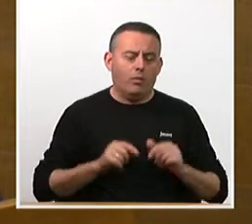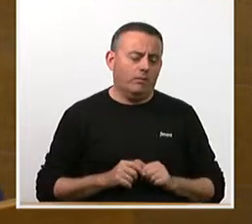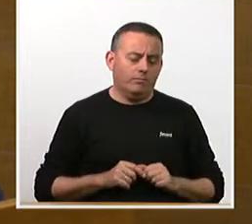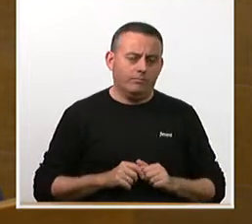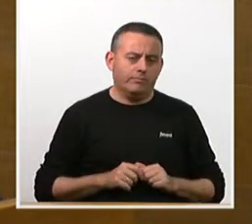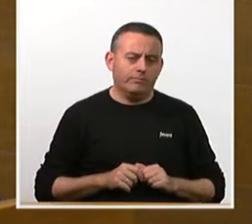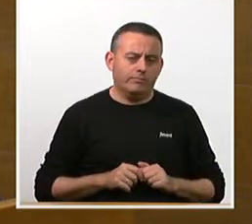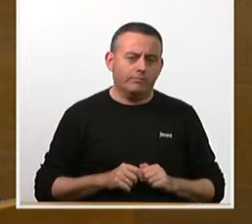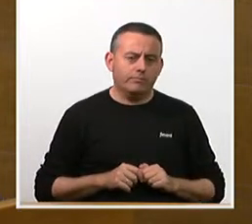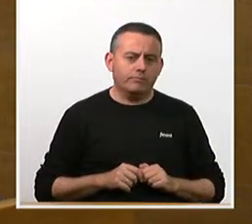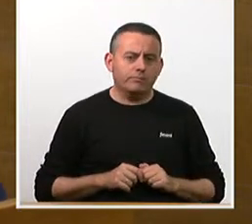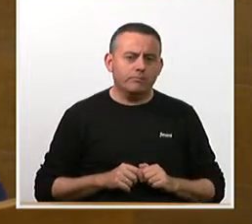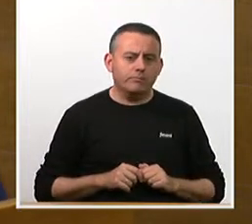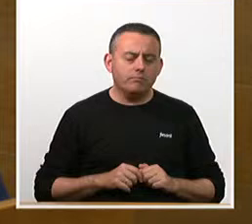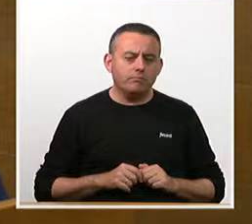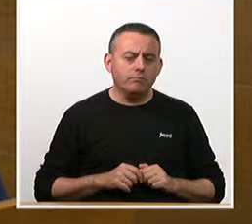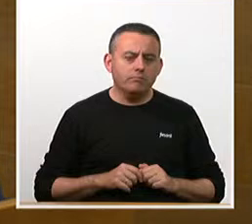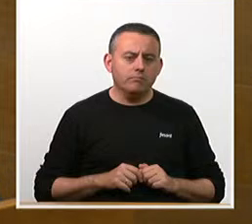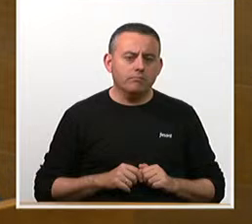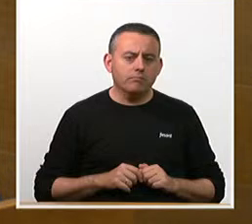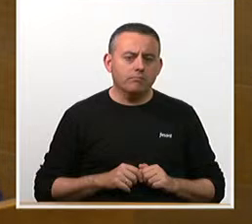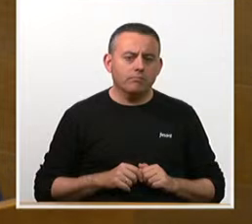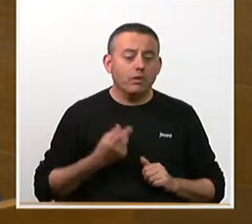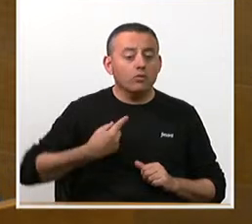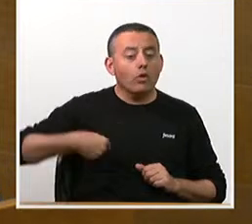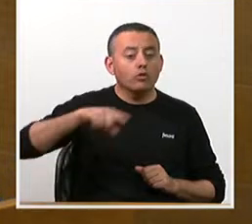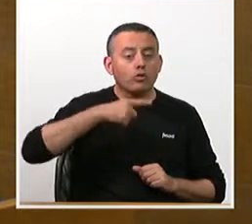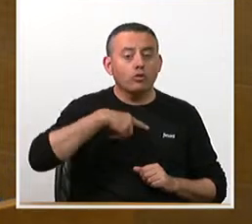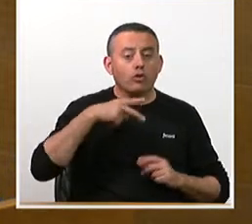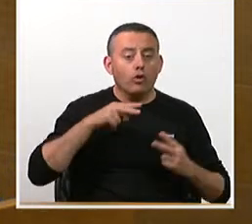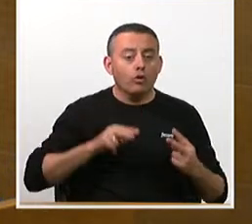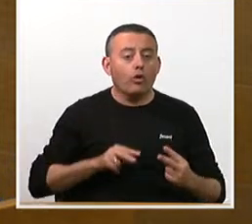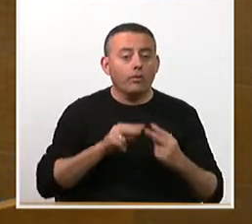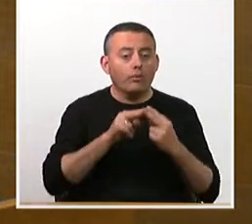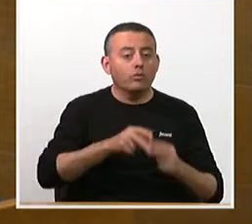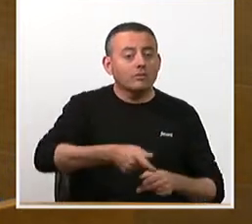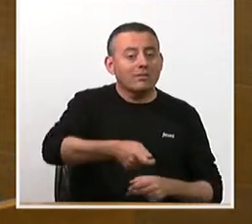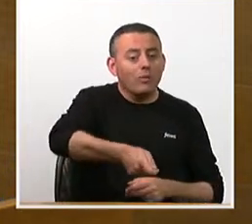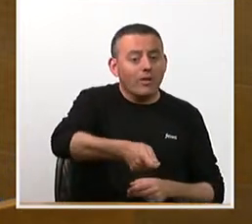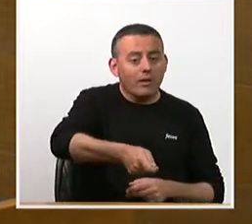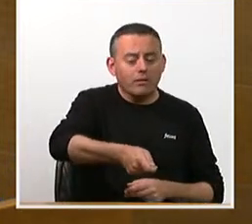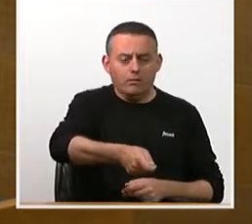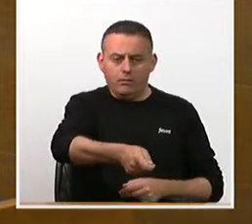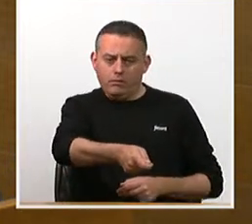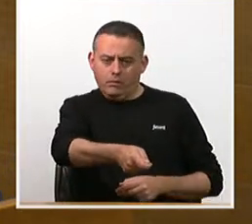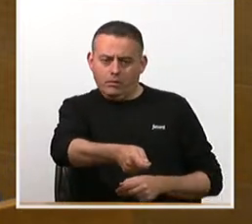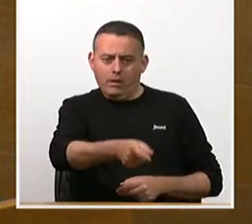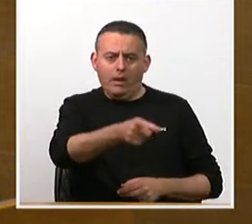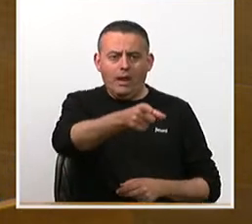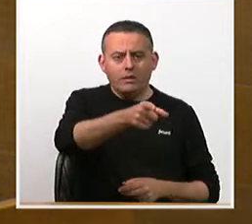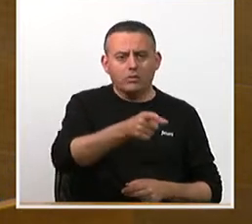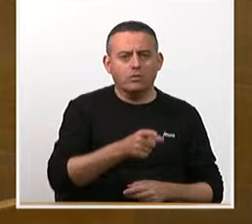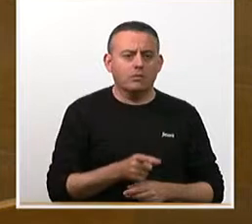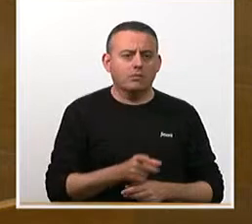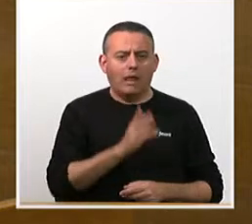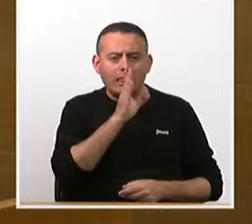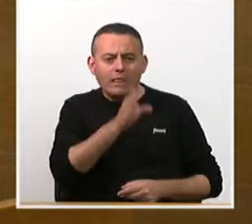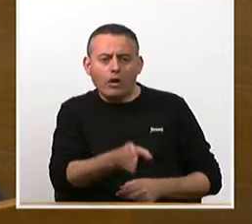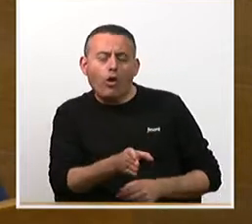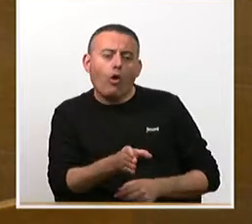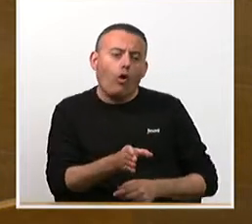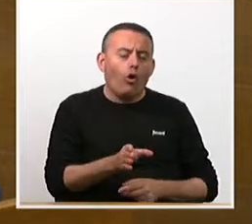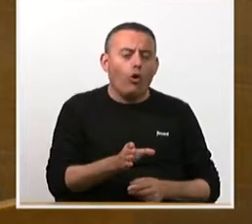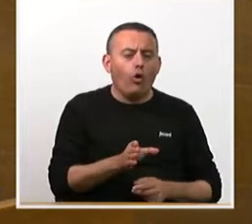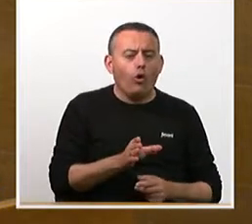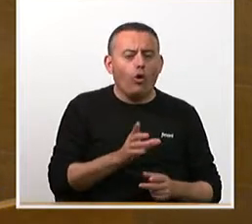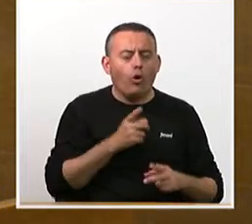conocemos a alguien cuando nos presentan alguien no vemos a un heterosexual o vemos a un homosexual vemos a un ser humano